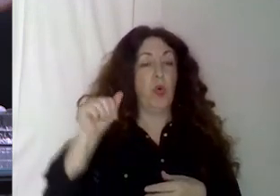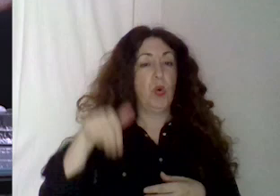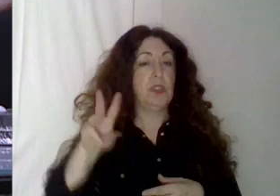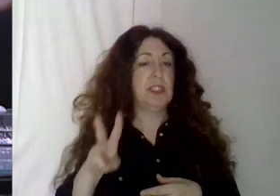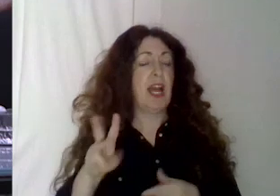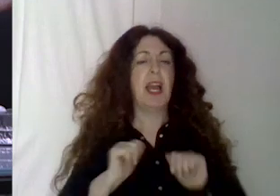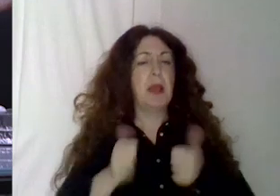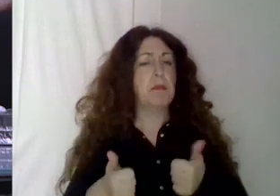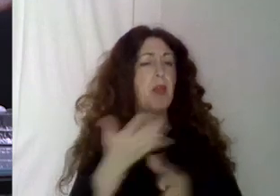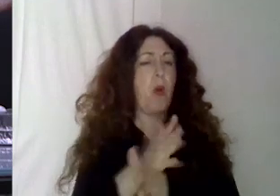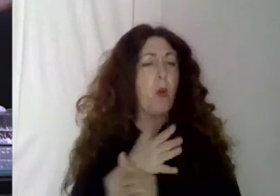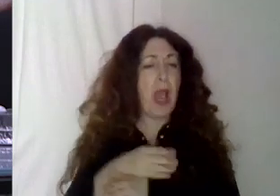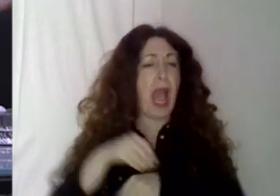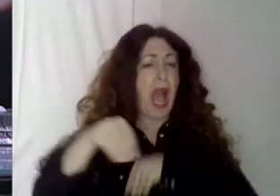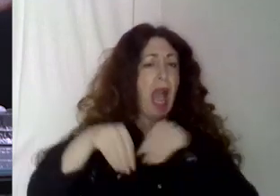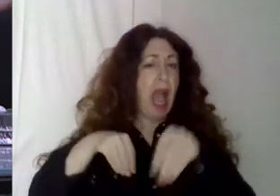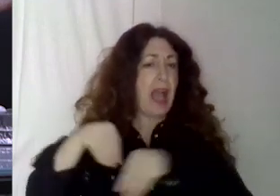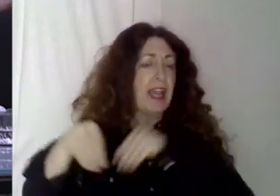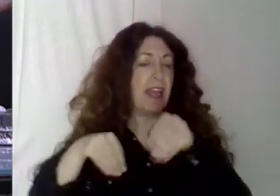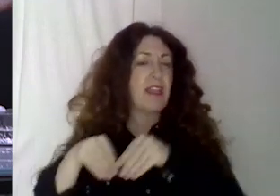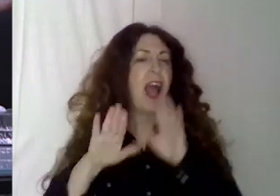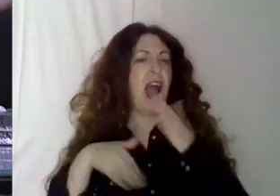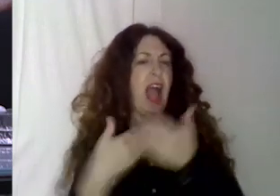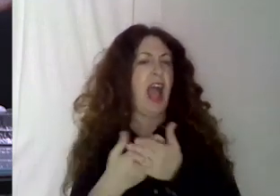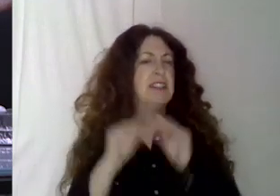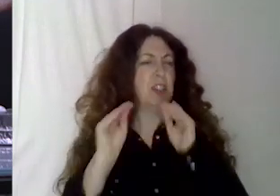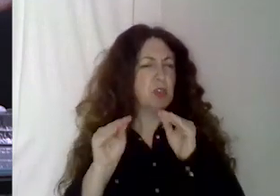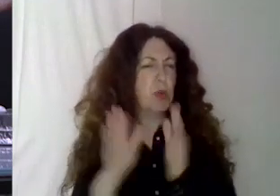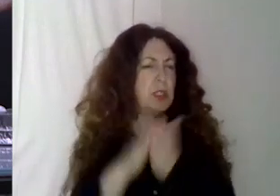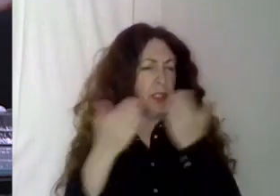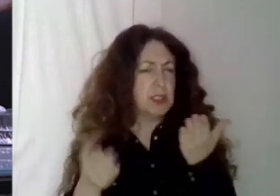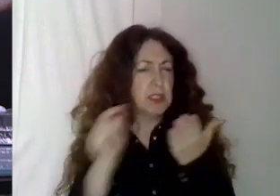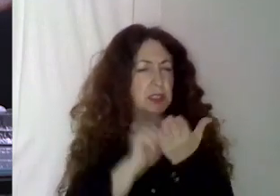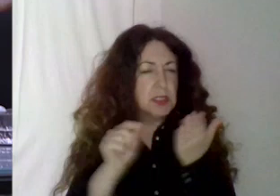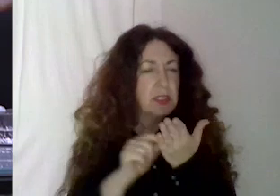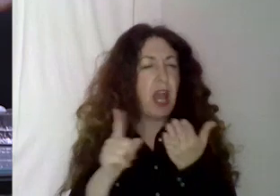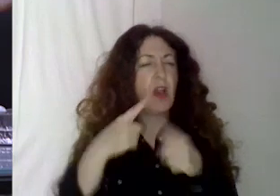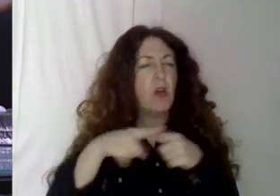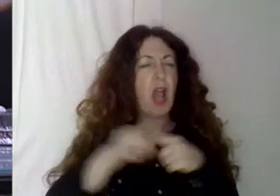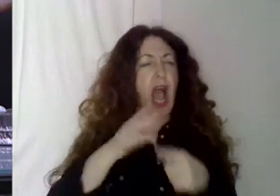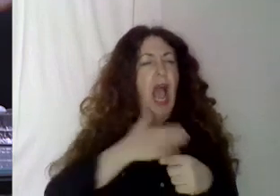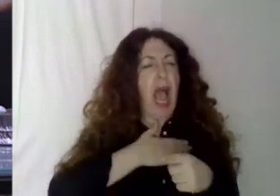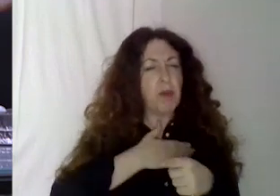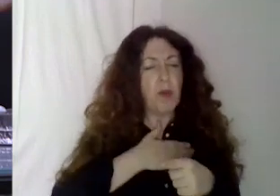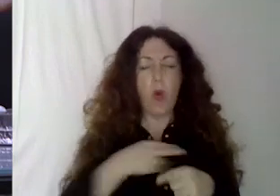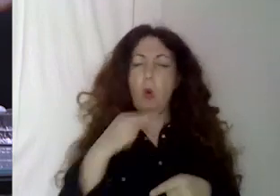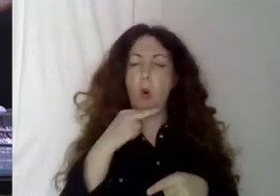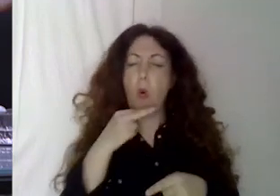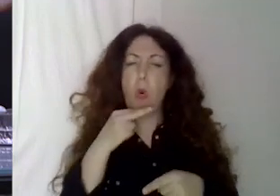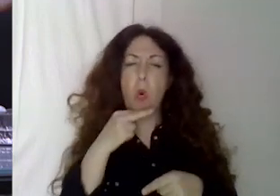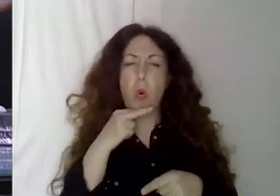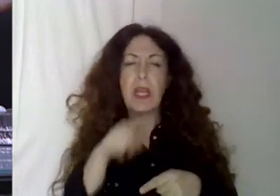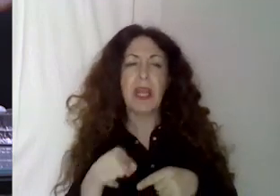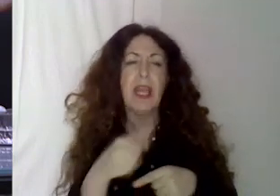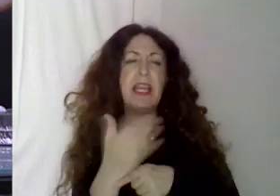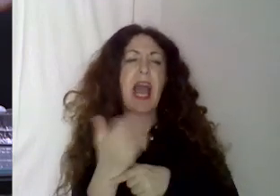real de una amiga de Leonardo, más concretamente de la brasileña María Martins, etc. Pero bueno, digamos que los beatcovers hablaban de los asesinos y maleantes, que es